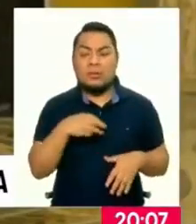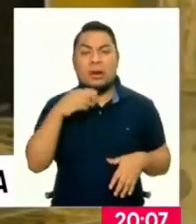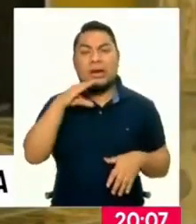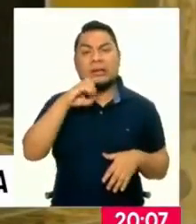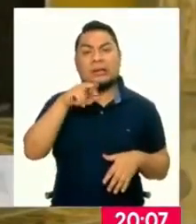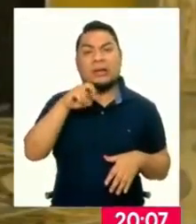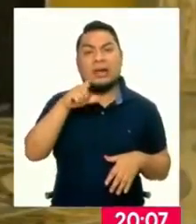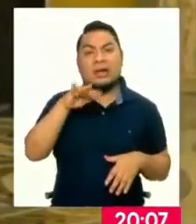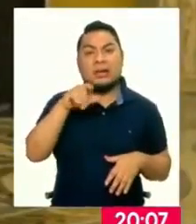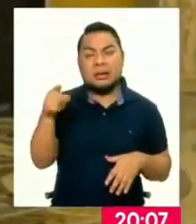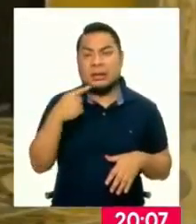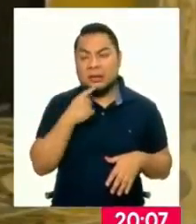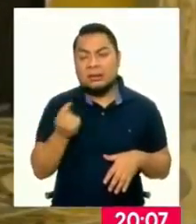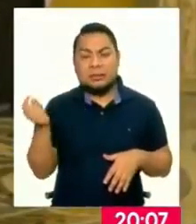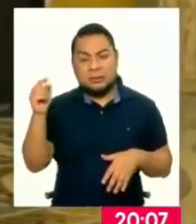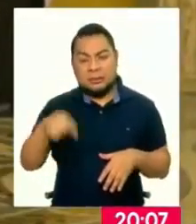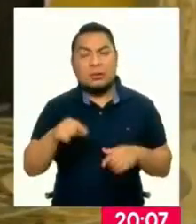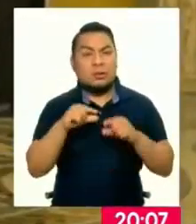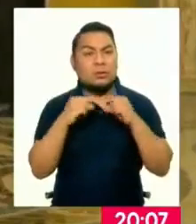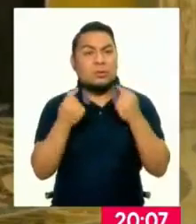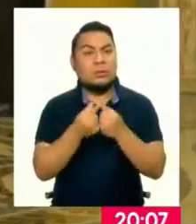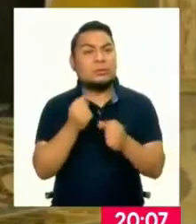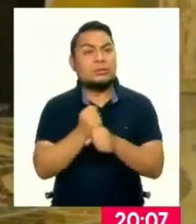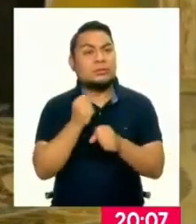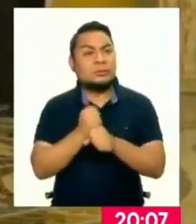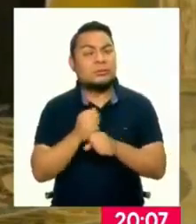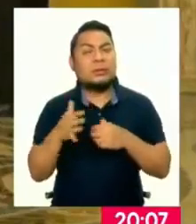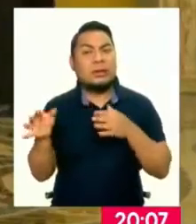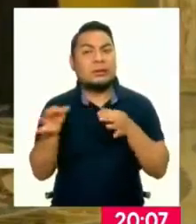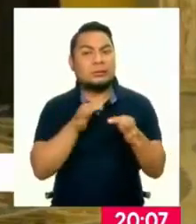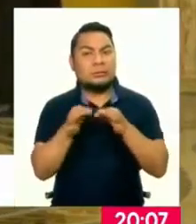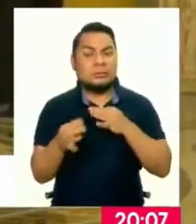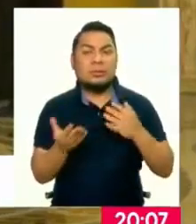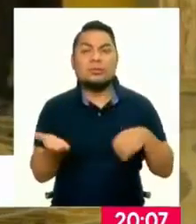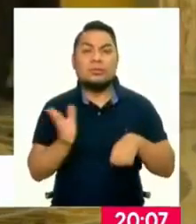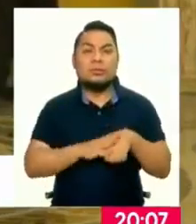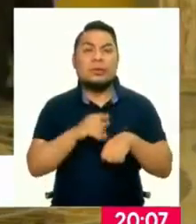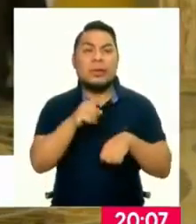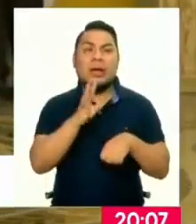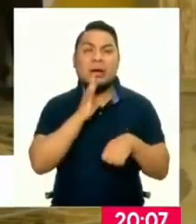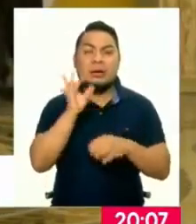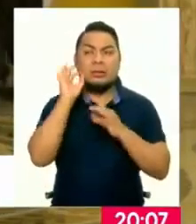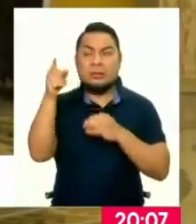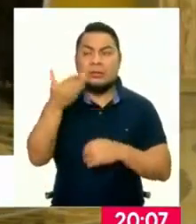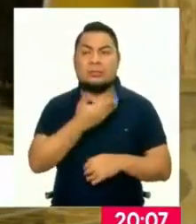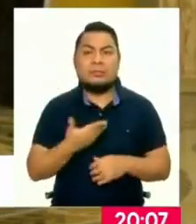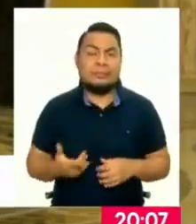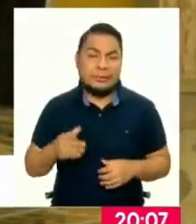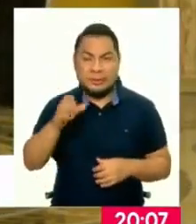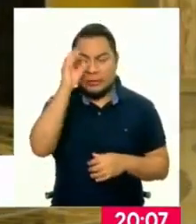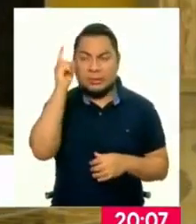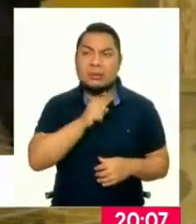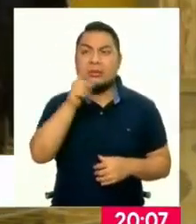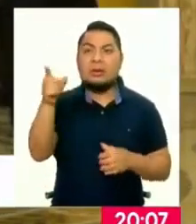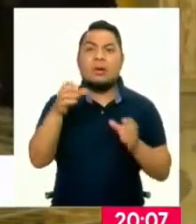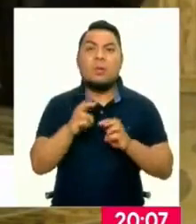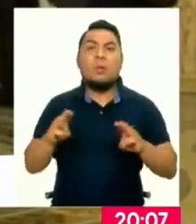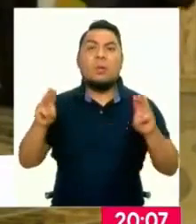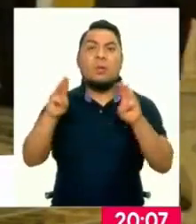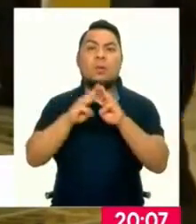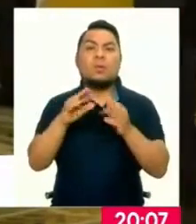César Landa llegó hasta aquí, hasta un grupo de trabajo, para explicar sobre la exposición del jefe de Estado en la